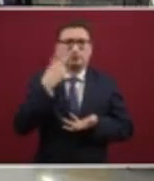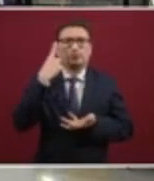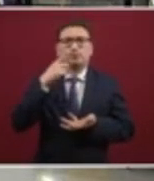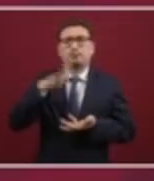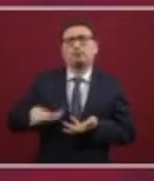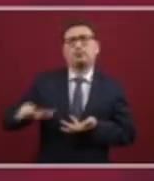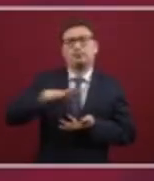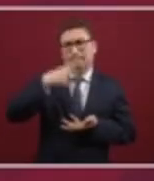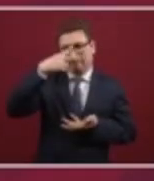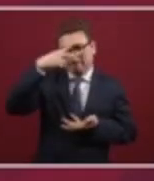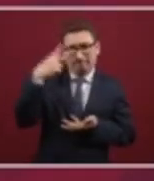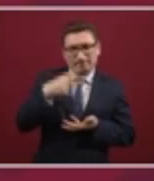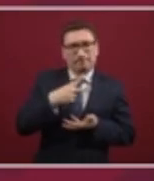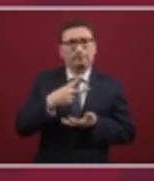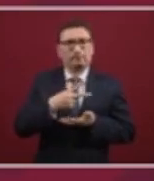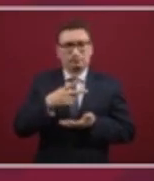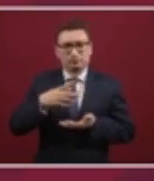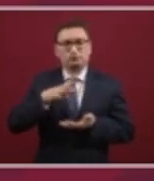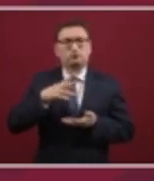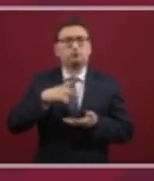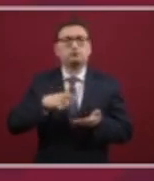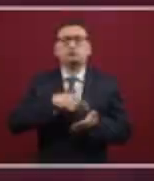en dónde van a quedar en custodia,